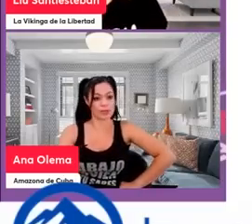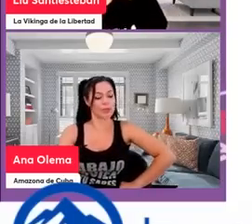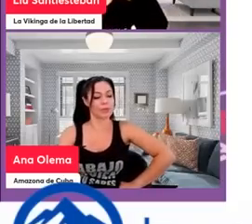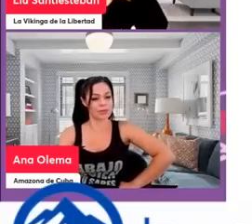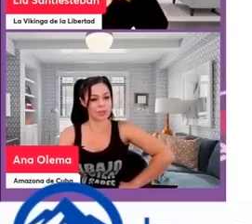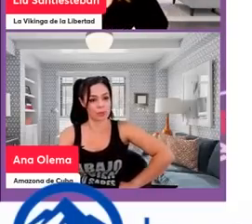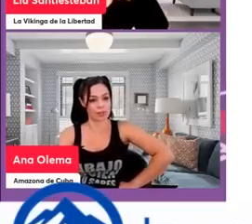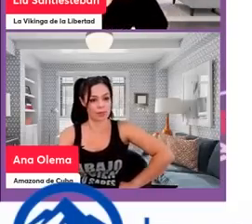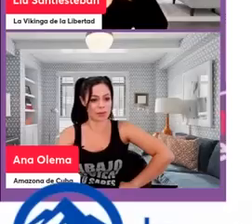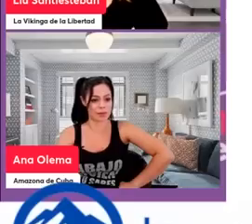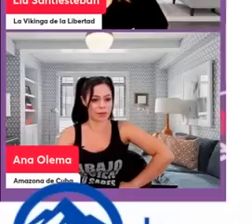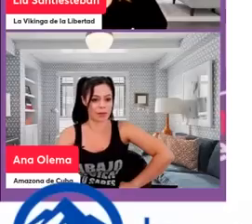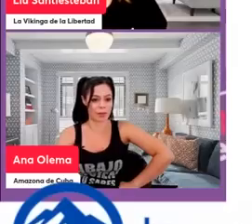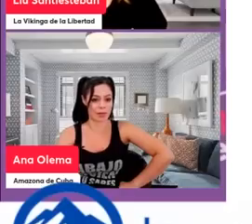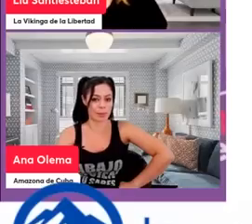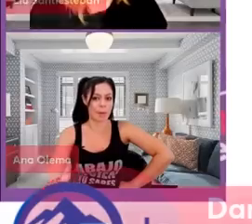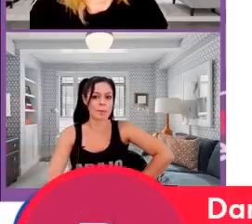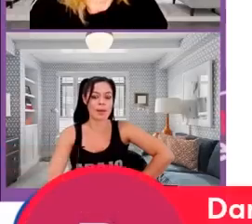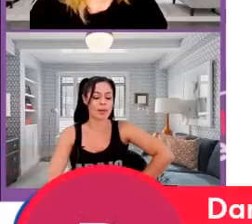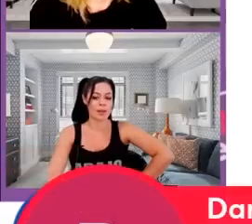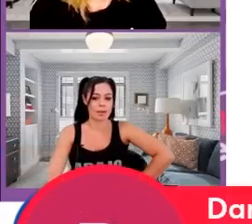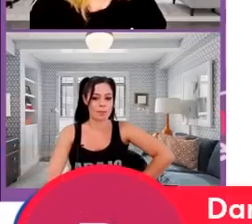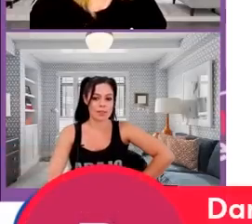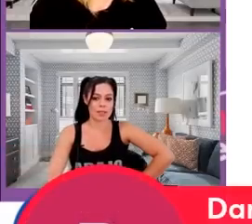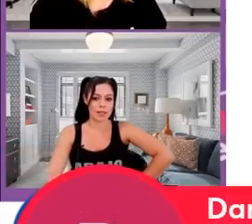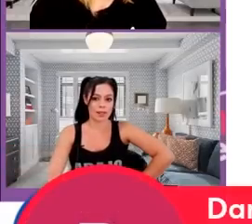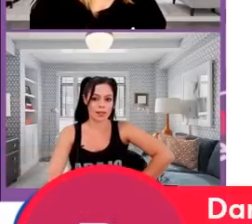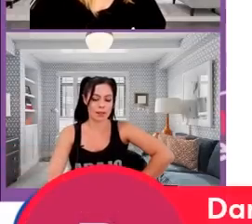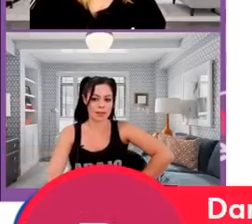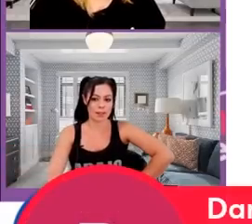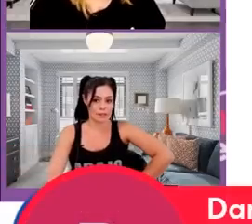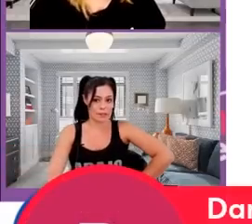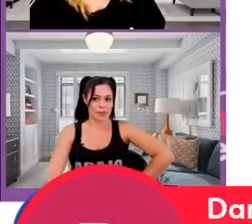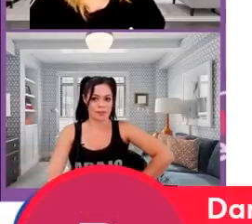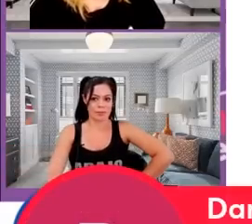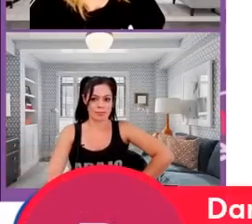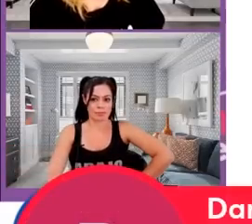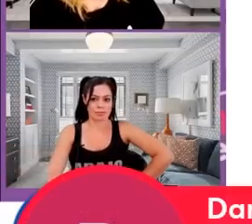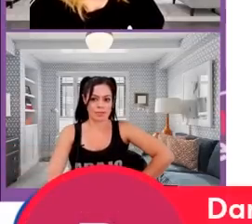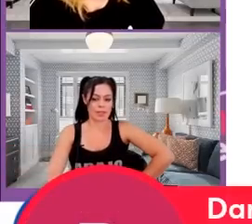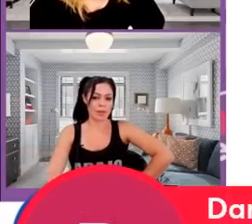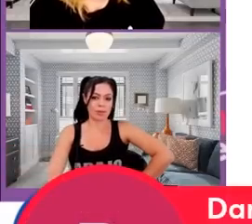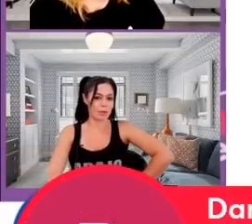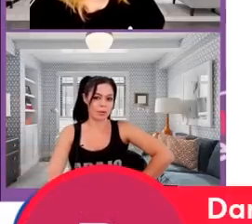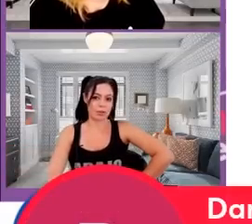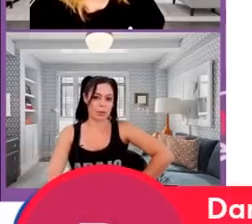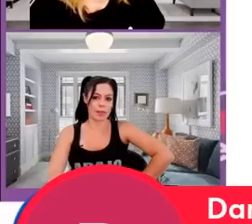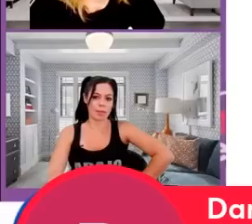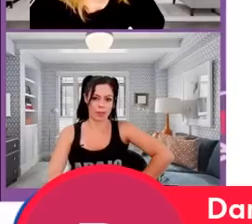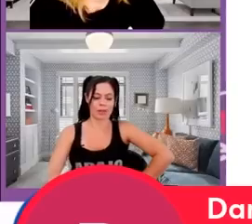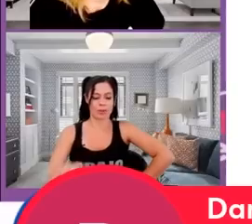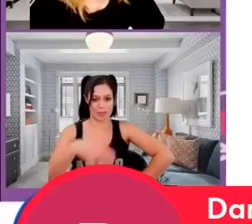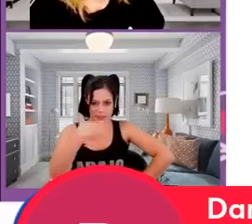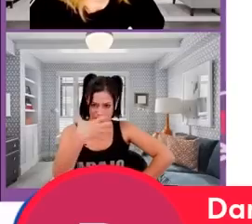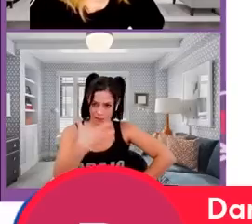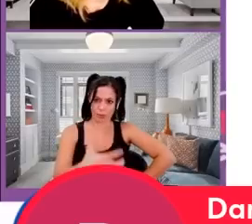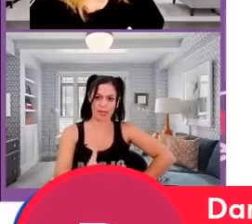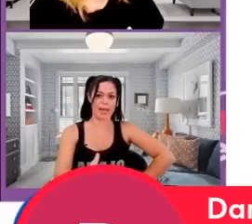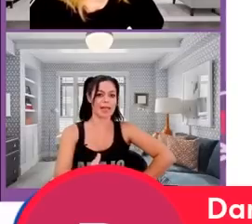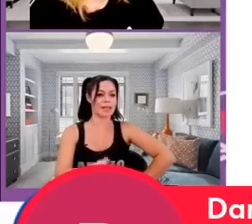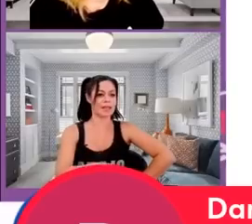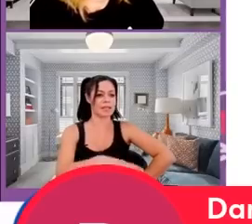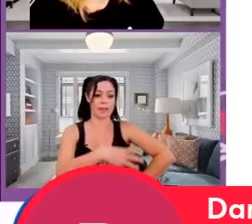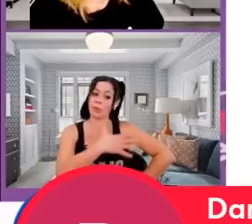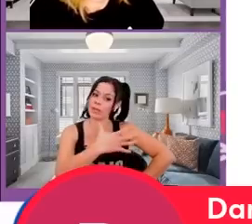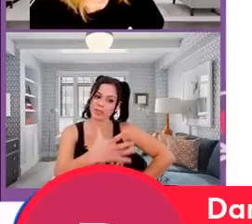El proyecto, ¿no? Sin duda, eso fue lo que... Pero a mí me sigue... Es que es un demonio, de verdad, porque con la